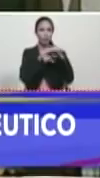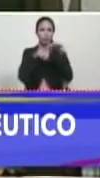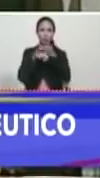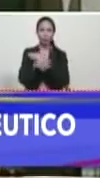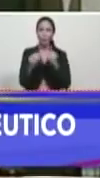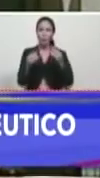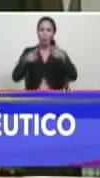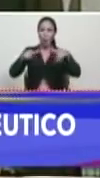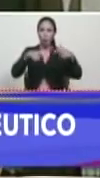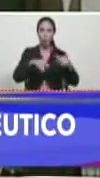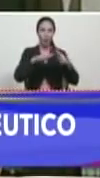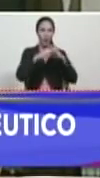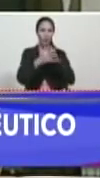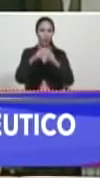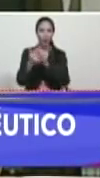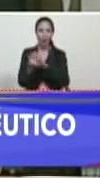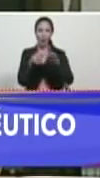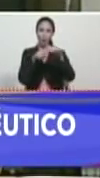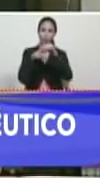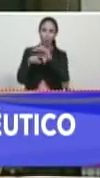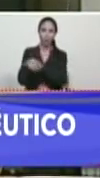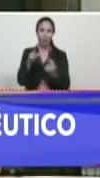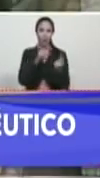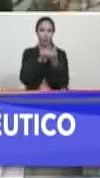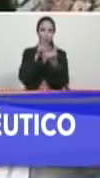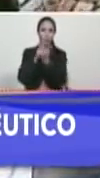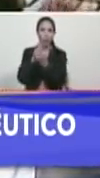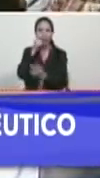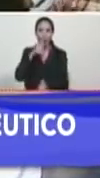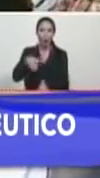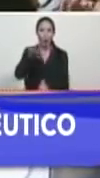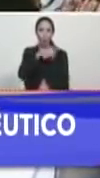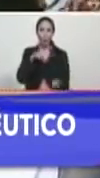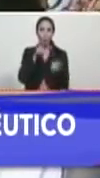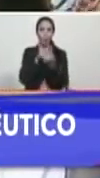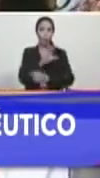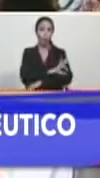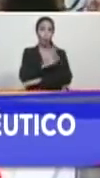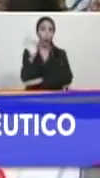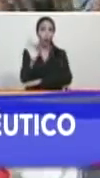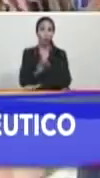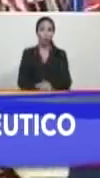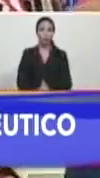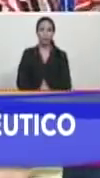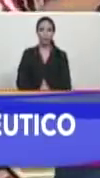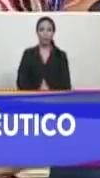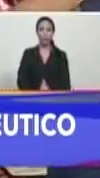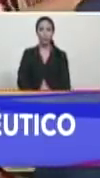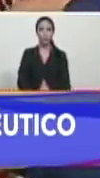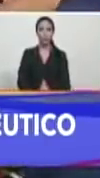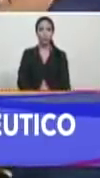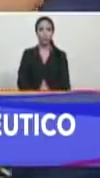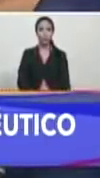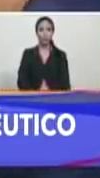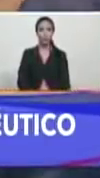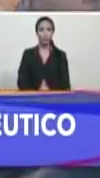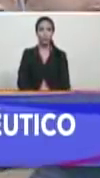barrios, urbanismo, dándole atención a nuestro pueblo las 24 horas del día.